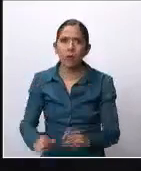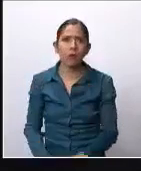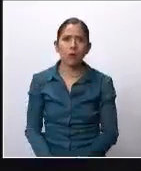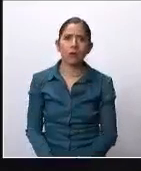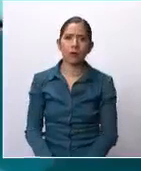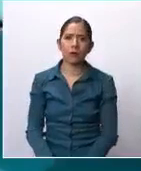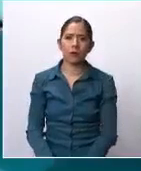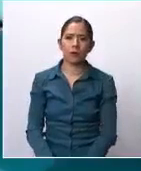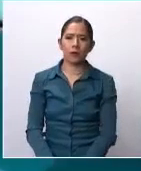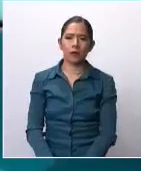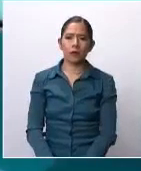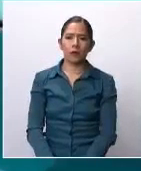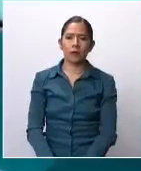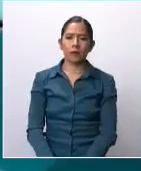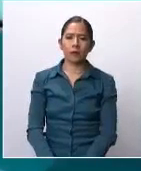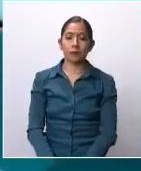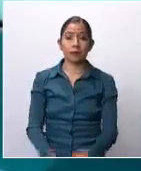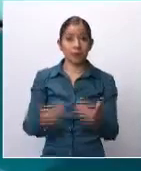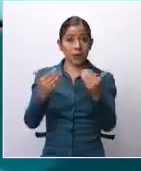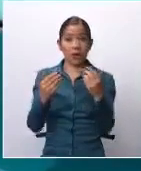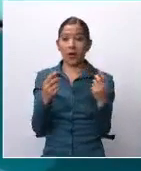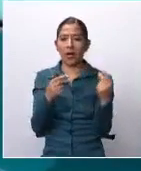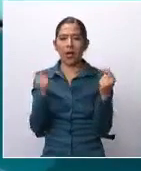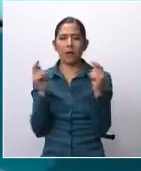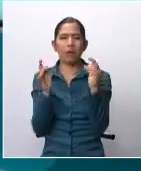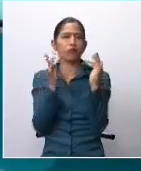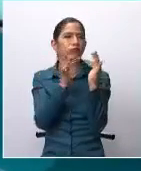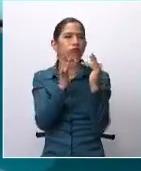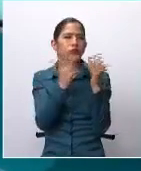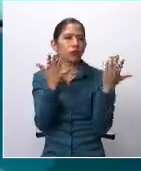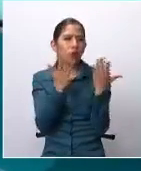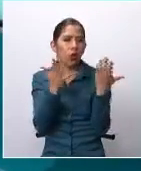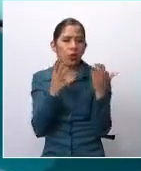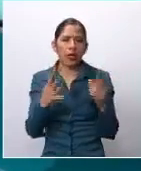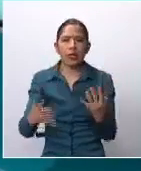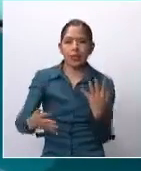De inmediato nos trasladamos hasta el penal de San Pedro, donde se encuentra